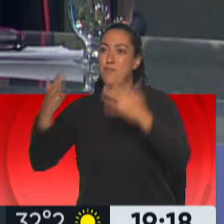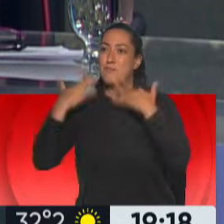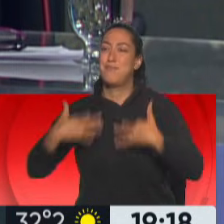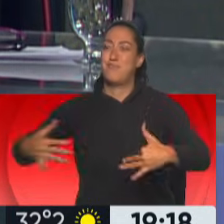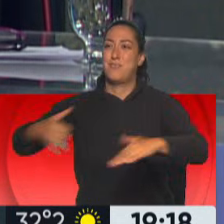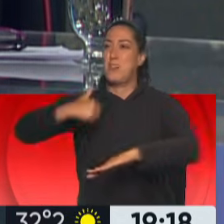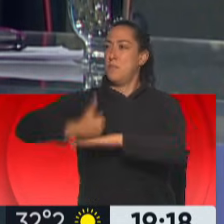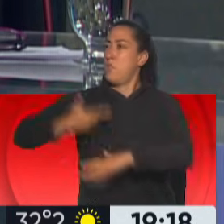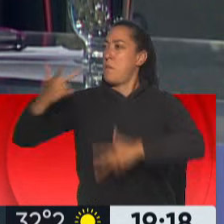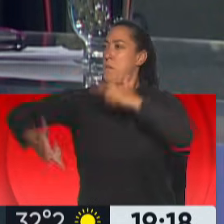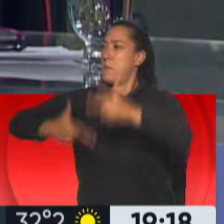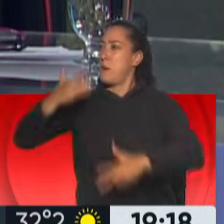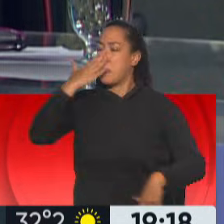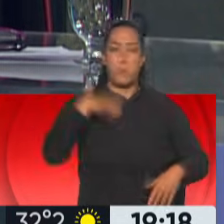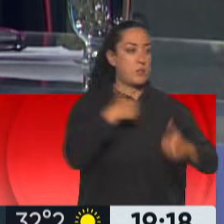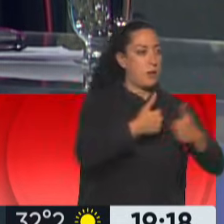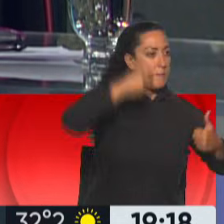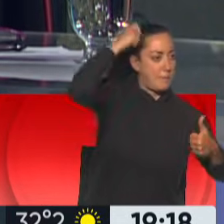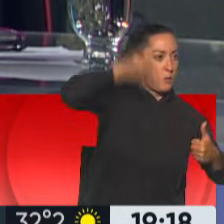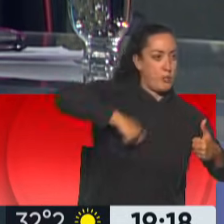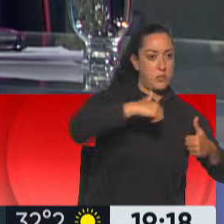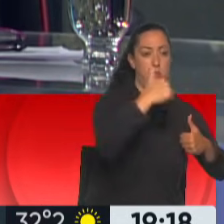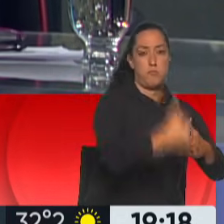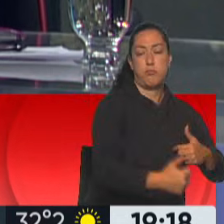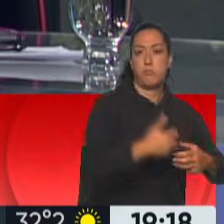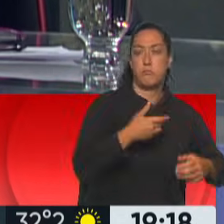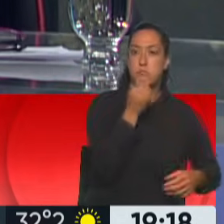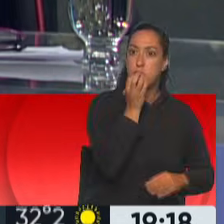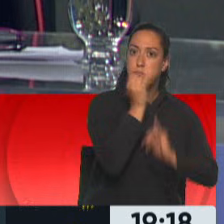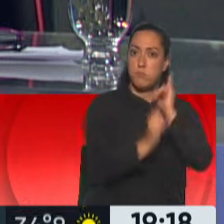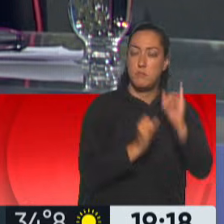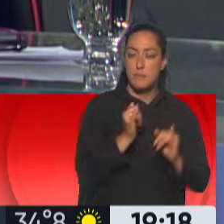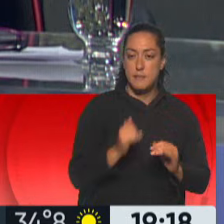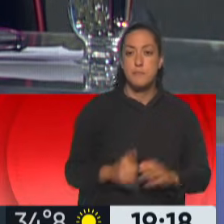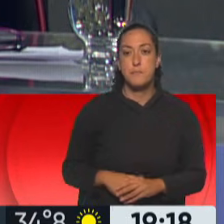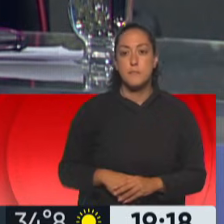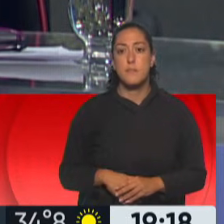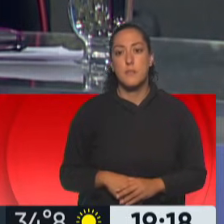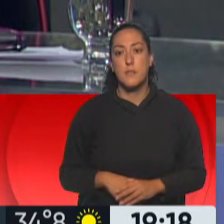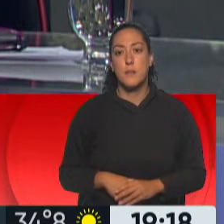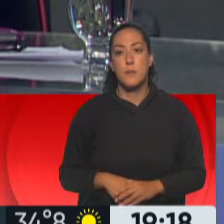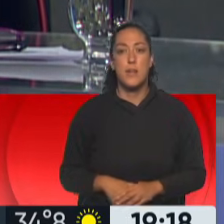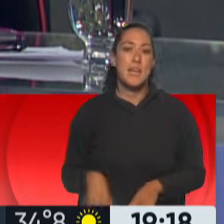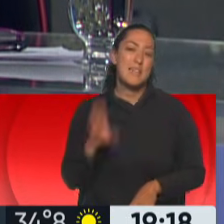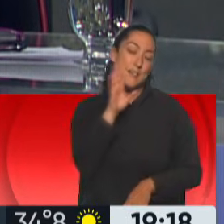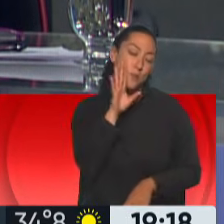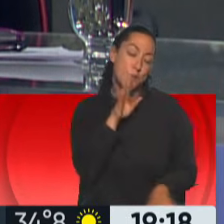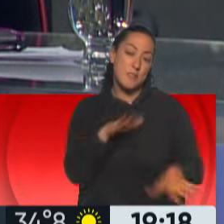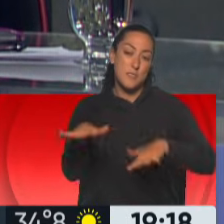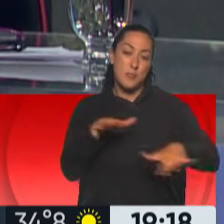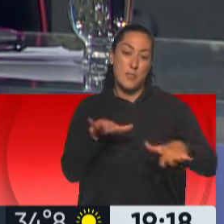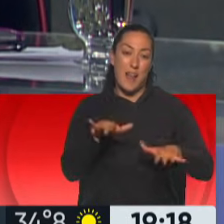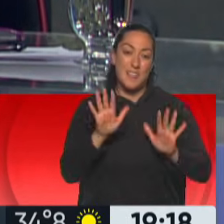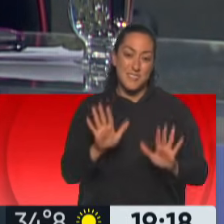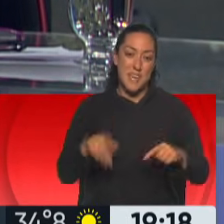lleva a estar en distintos lugares. Qué cinematográfico todo el traslado de hoy, ¿no? Bueno, lo eso cambiaron es muy de varios parte vehículos. de lo que suele hacer Estados Unidos en estas situaciones. Pero